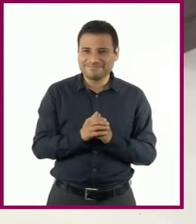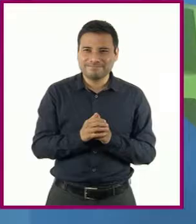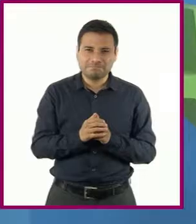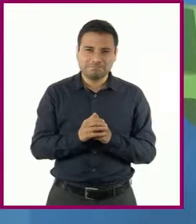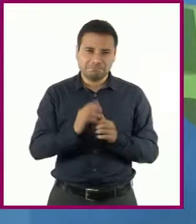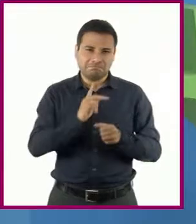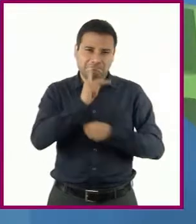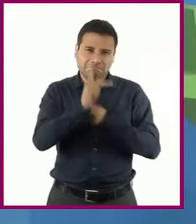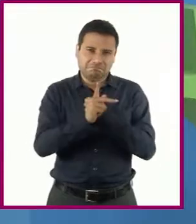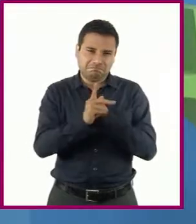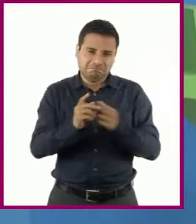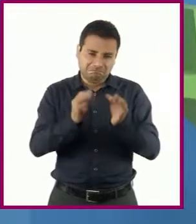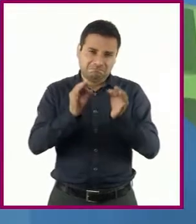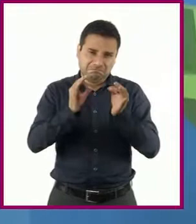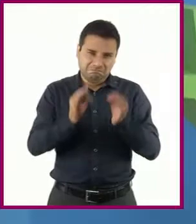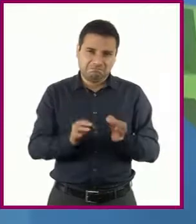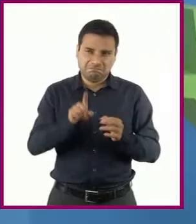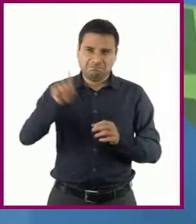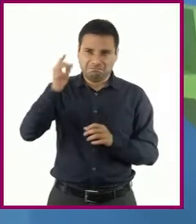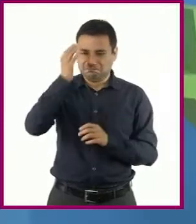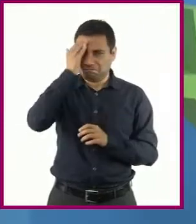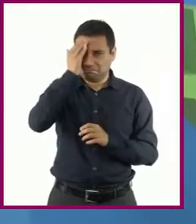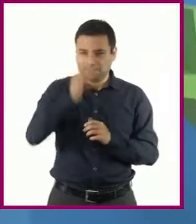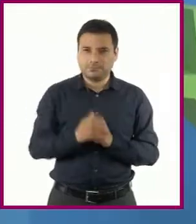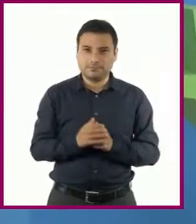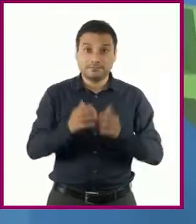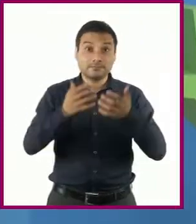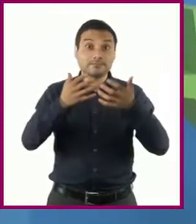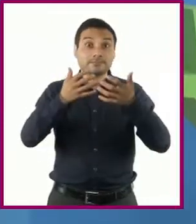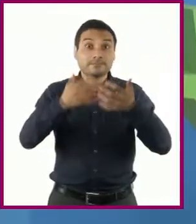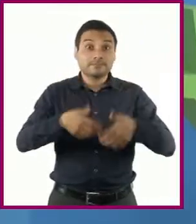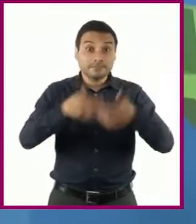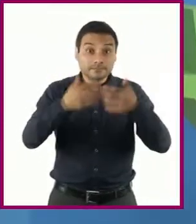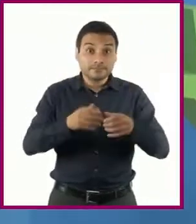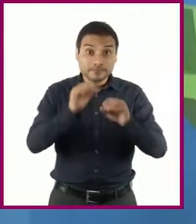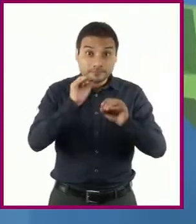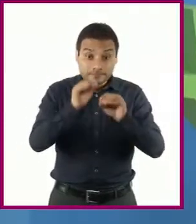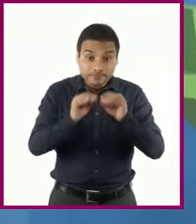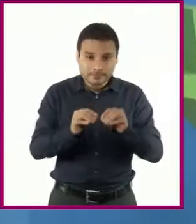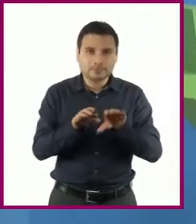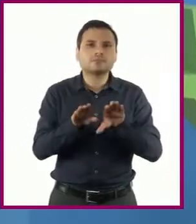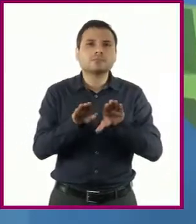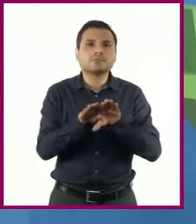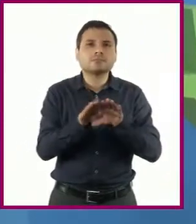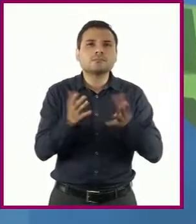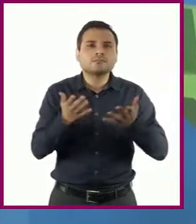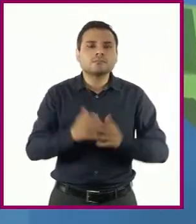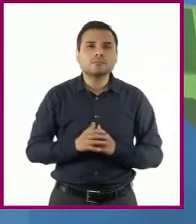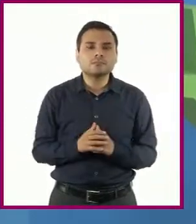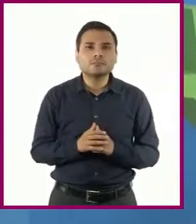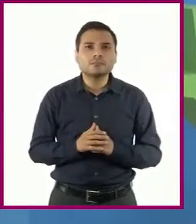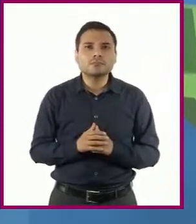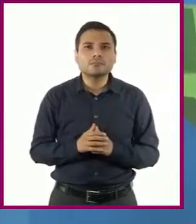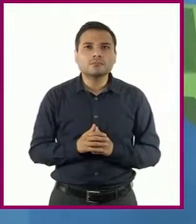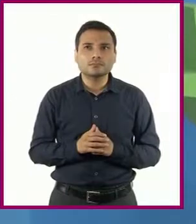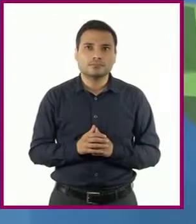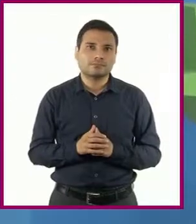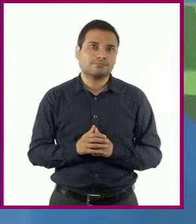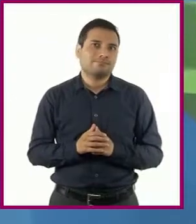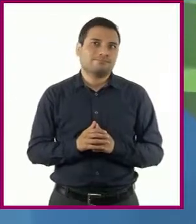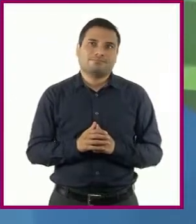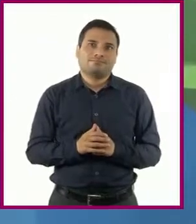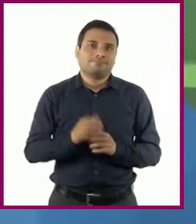origen. Pero para su fabricación se requieren muchos componentes que en la mayoría de las ocasiones son elaborados